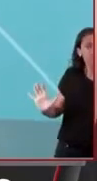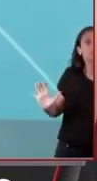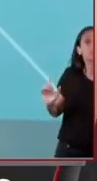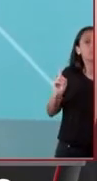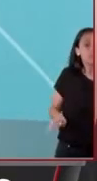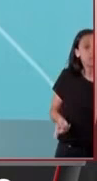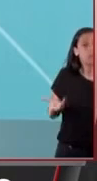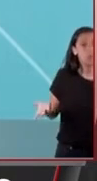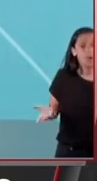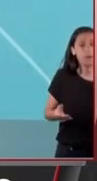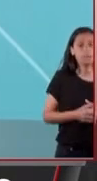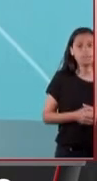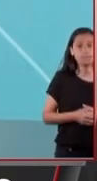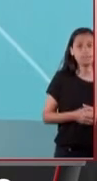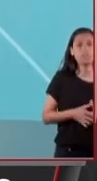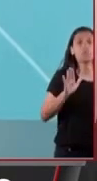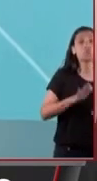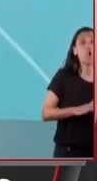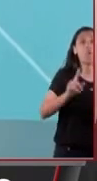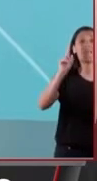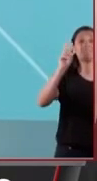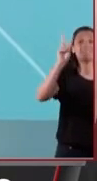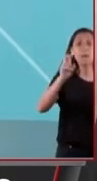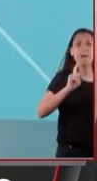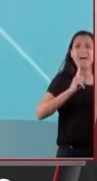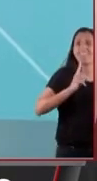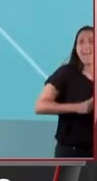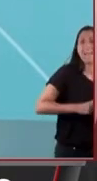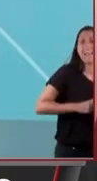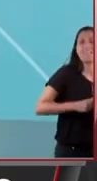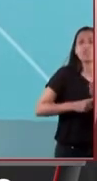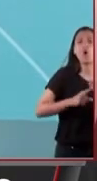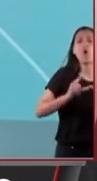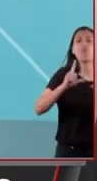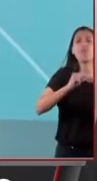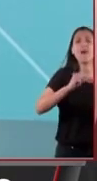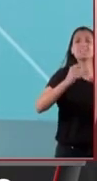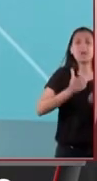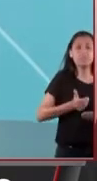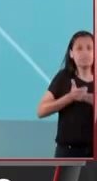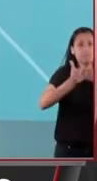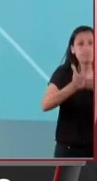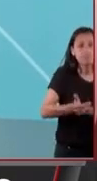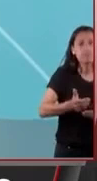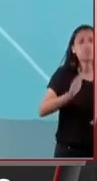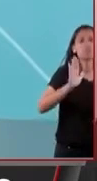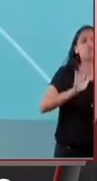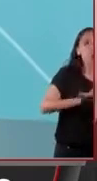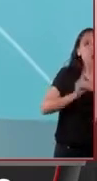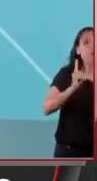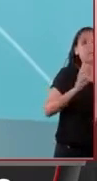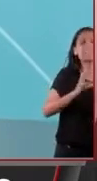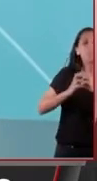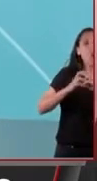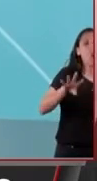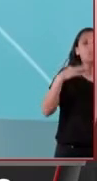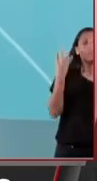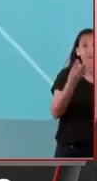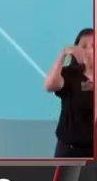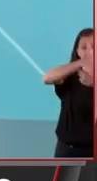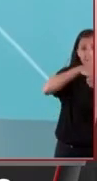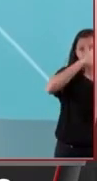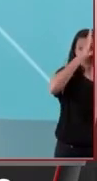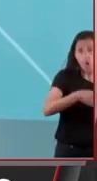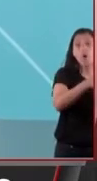en el programa Cultura Inquieta, allí en su provincia. Estamos hablando, reiteramos, de Sergio Uñac, de la provincia